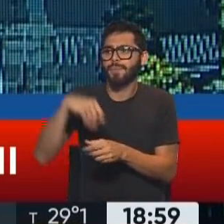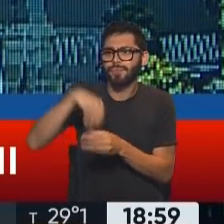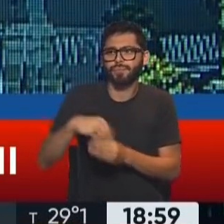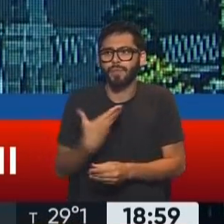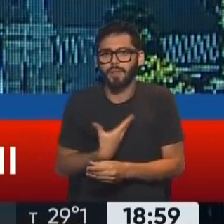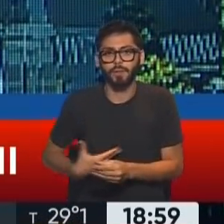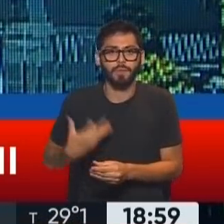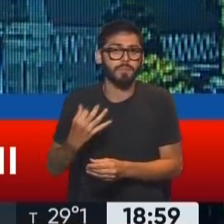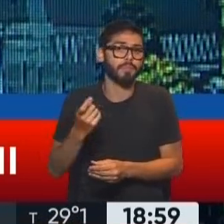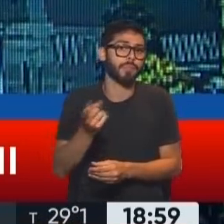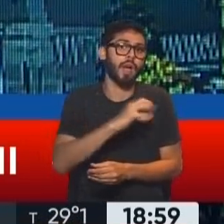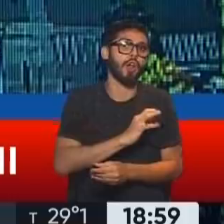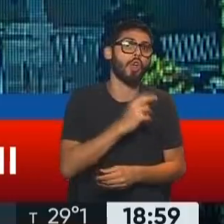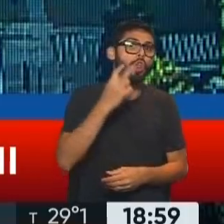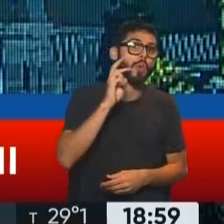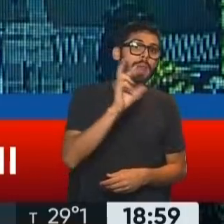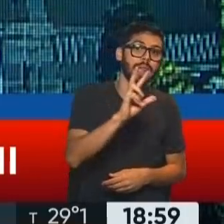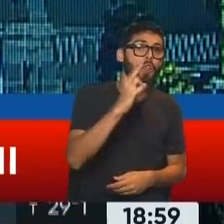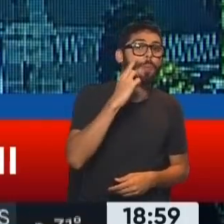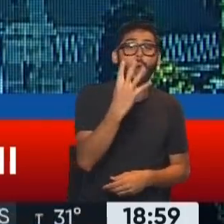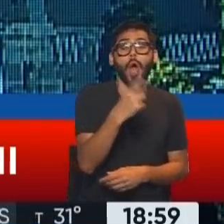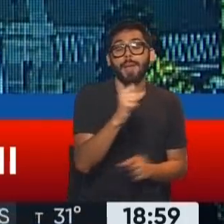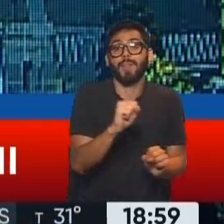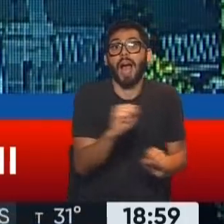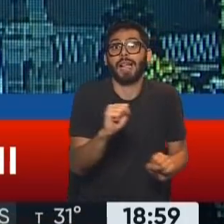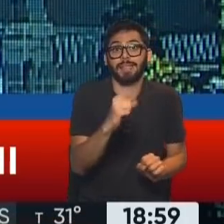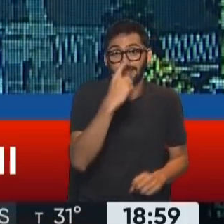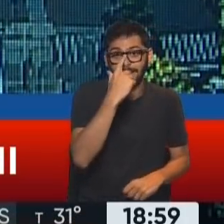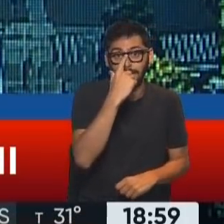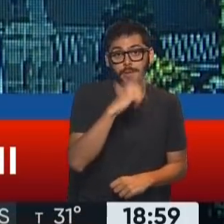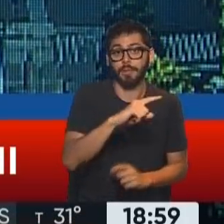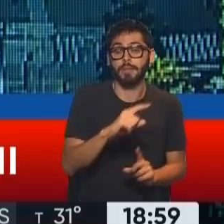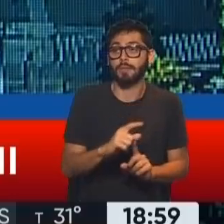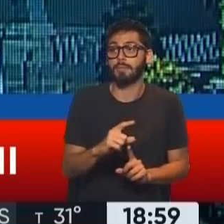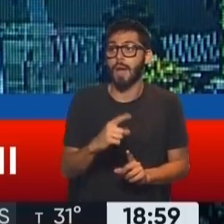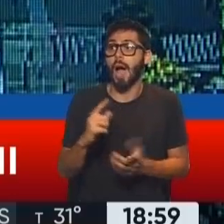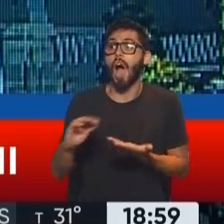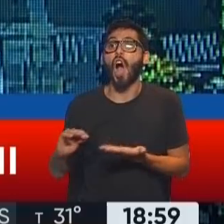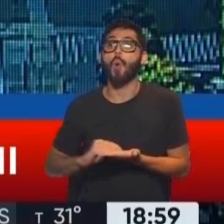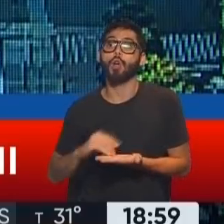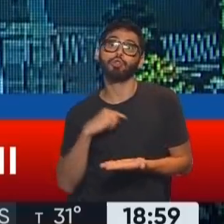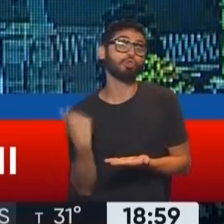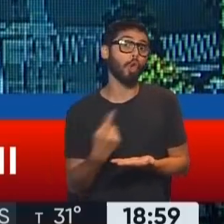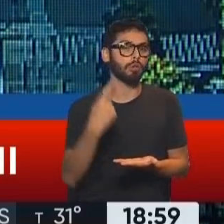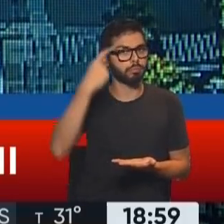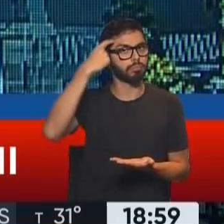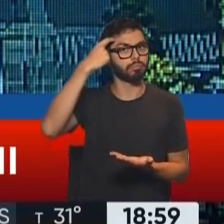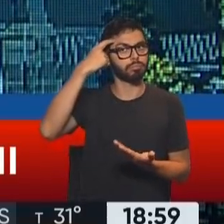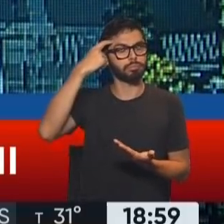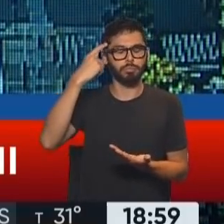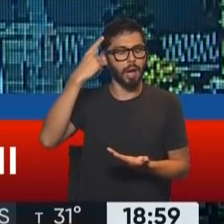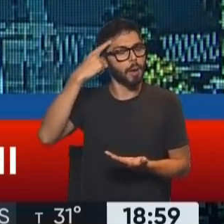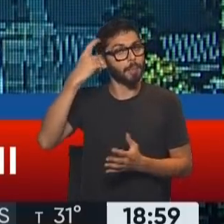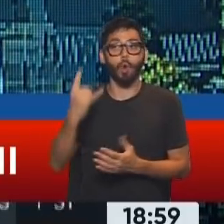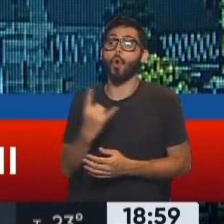el megacanje 2003-2004, desde la crisis, ¿no? El megacanje creo que ha sido para todos los abogados un aprendizaje constante a nivel universitario.